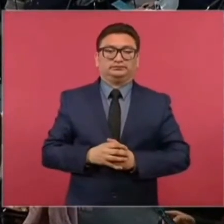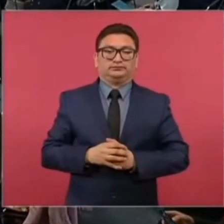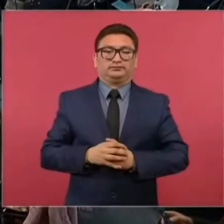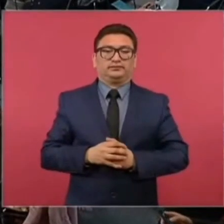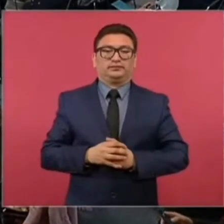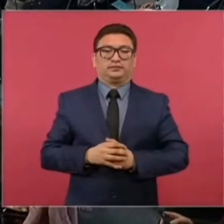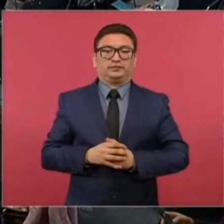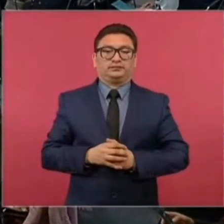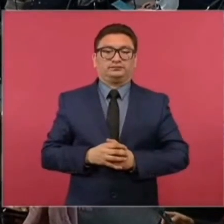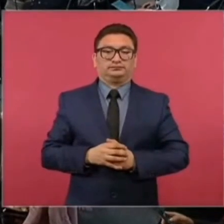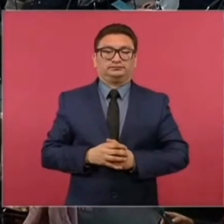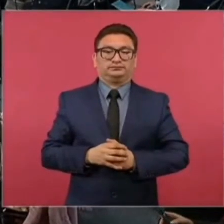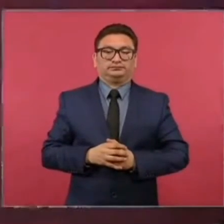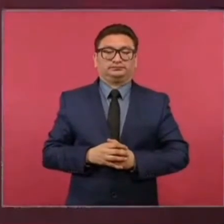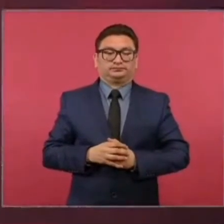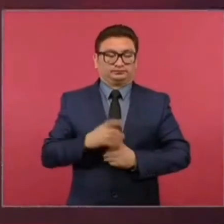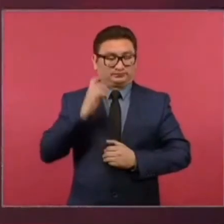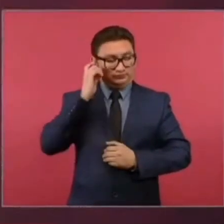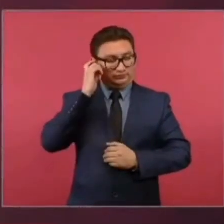de